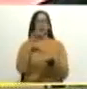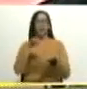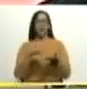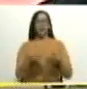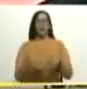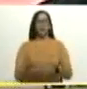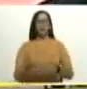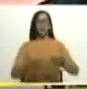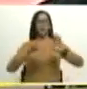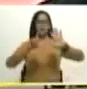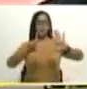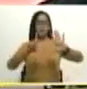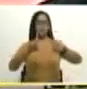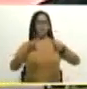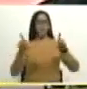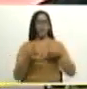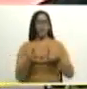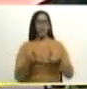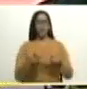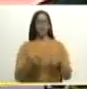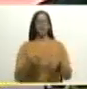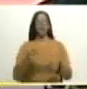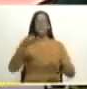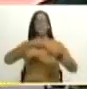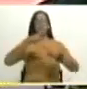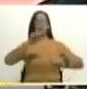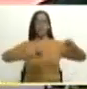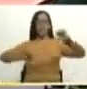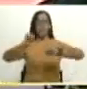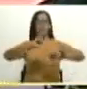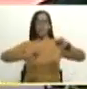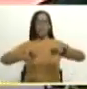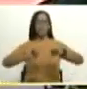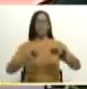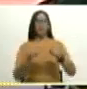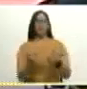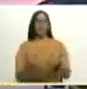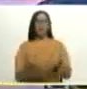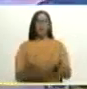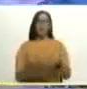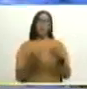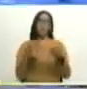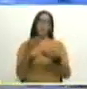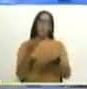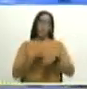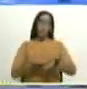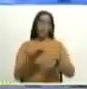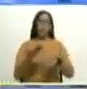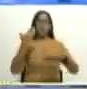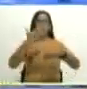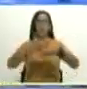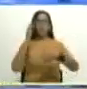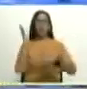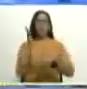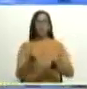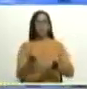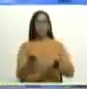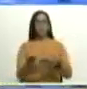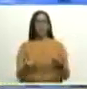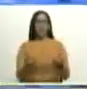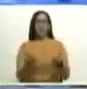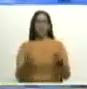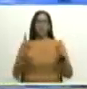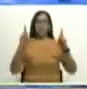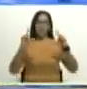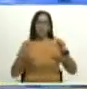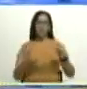En séptimo lugar, la petroquímica, que producto de la desinversión, del bloqueo, las sanciones, prácticamente se